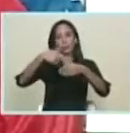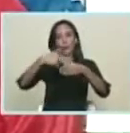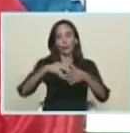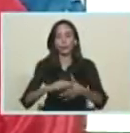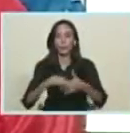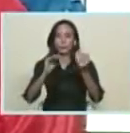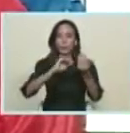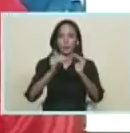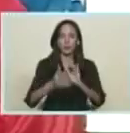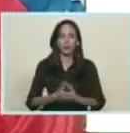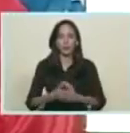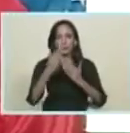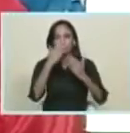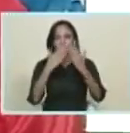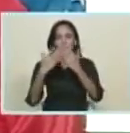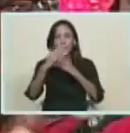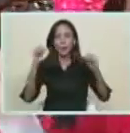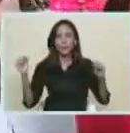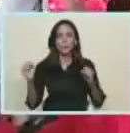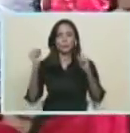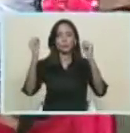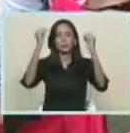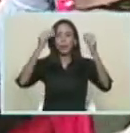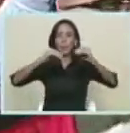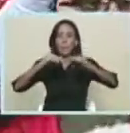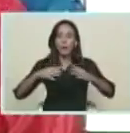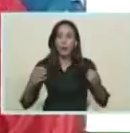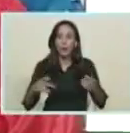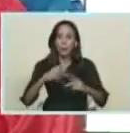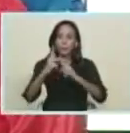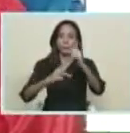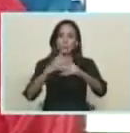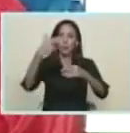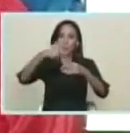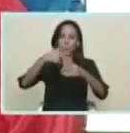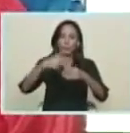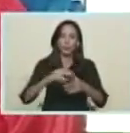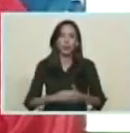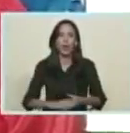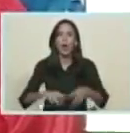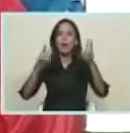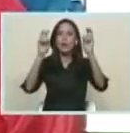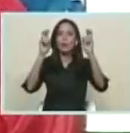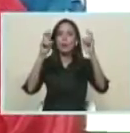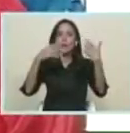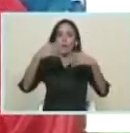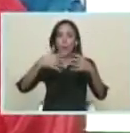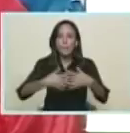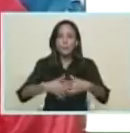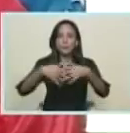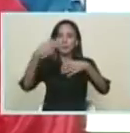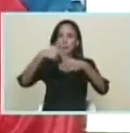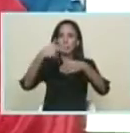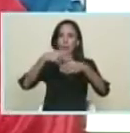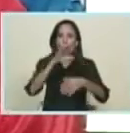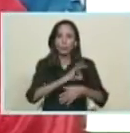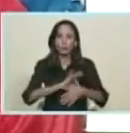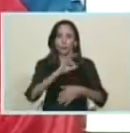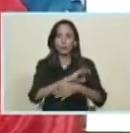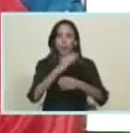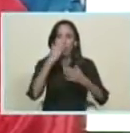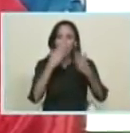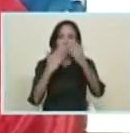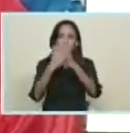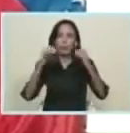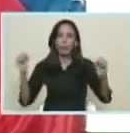¡Que viva la nueva PDVSA productiva! ¡Viva! ¡Que viva la nueva PDVSA socialista! ¡Viva! ¡Y que viva la